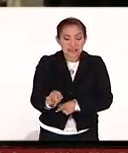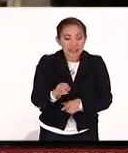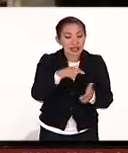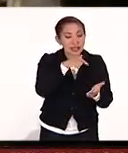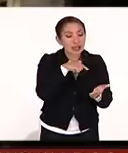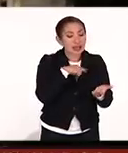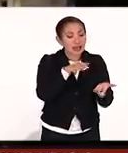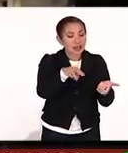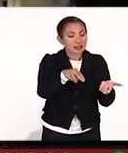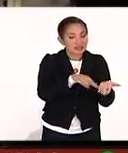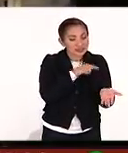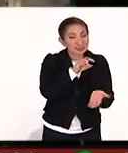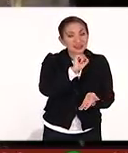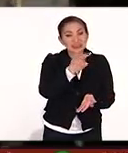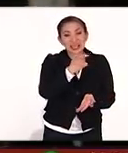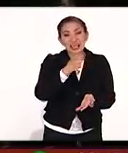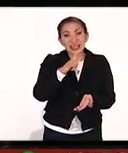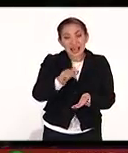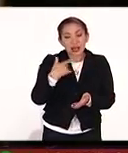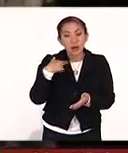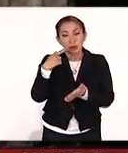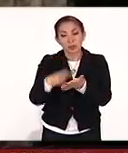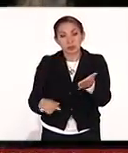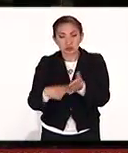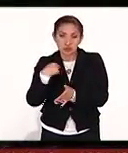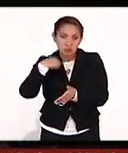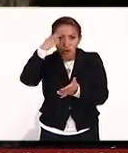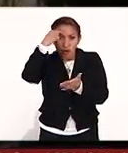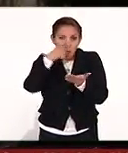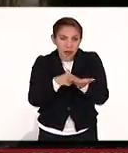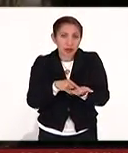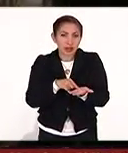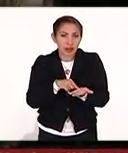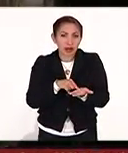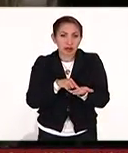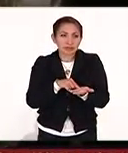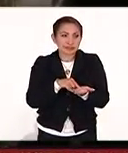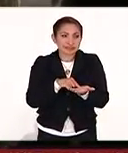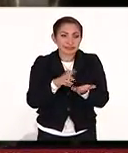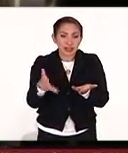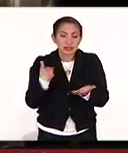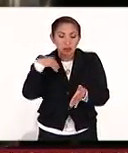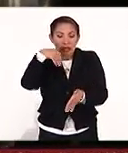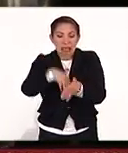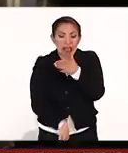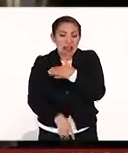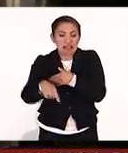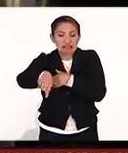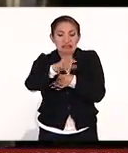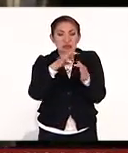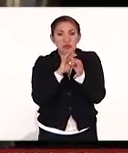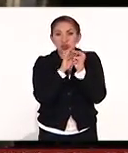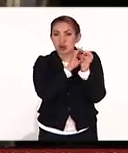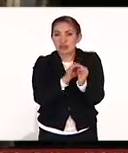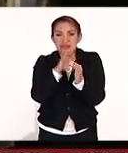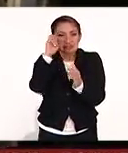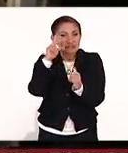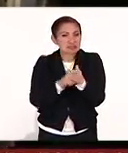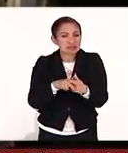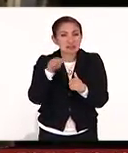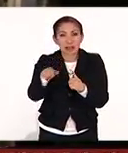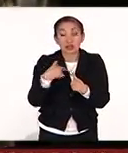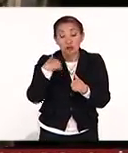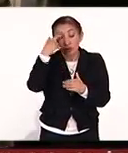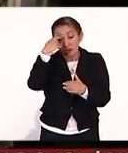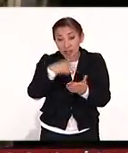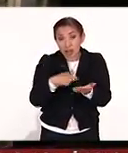Schengen llega a ser deshabilitado, a mí me parece que sería la derrota moral de la Unión Europea. Me parece que el principal